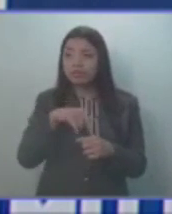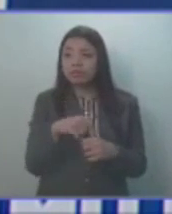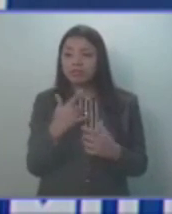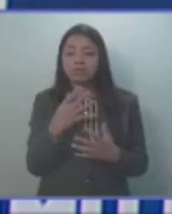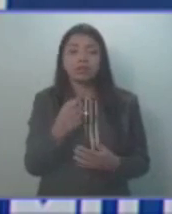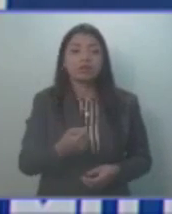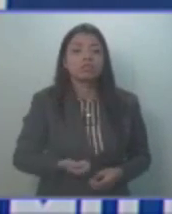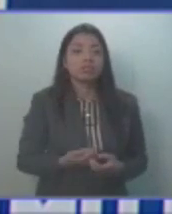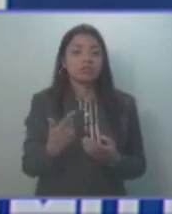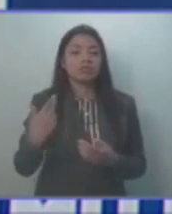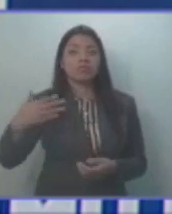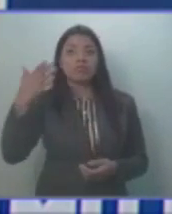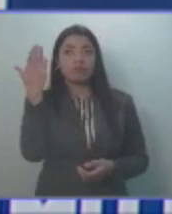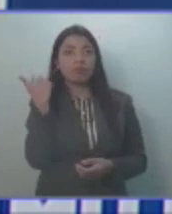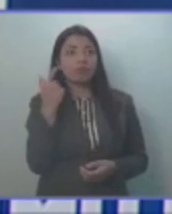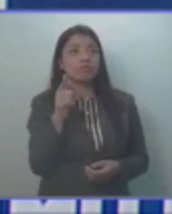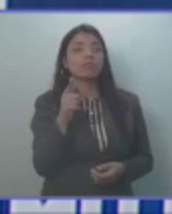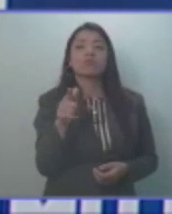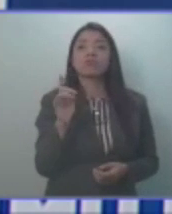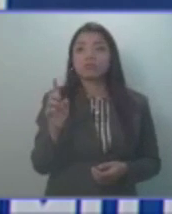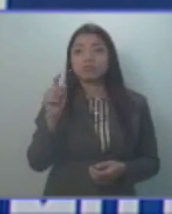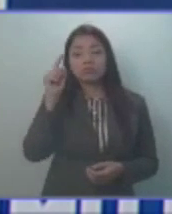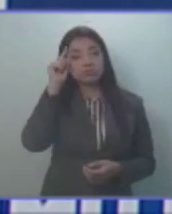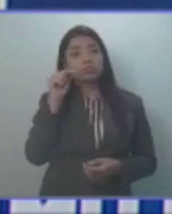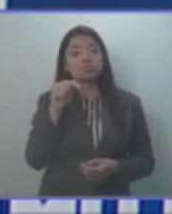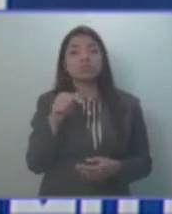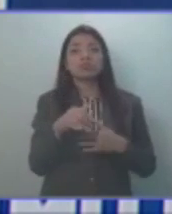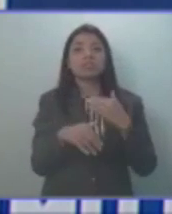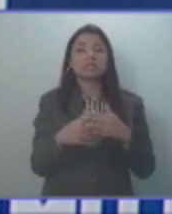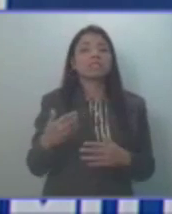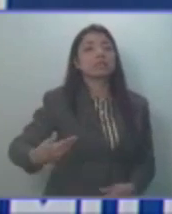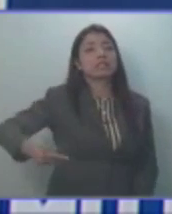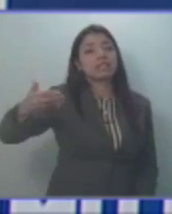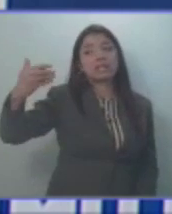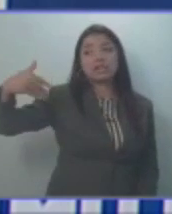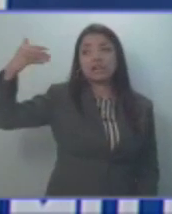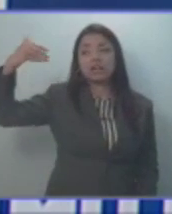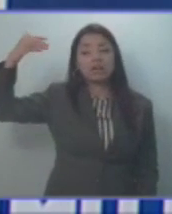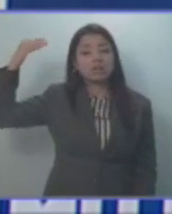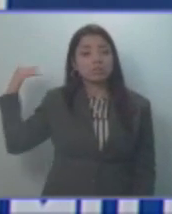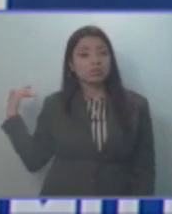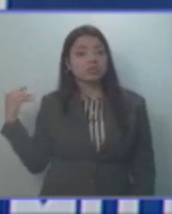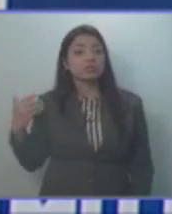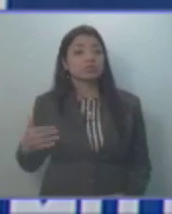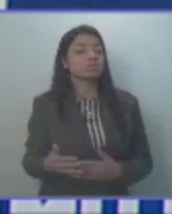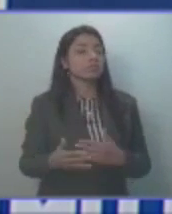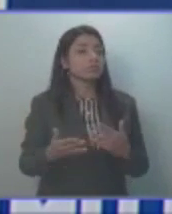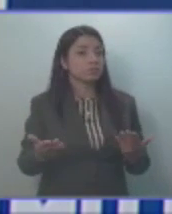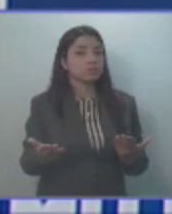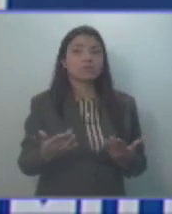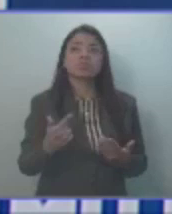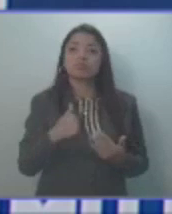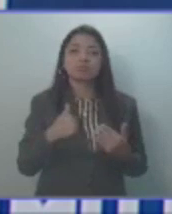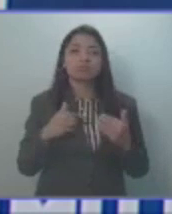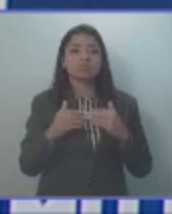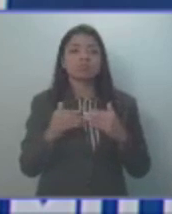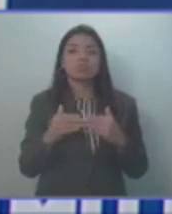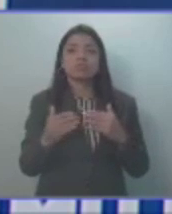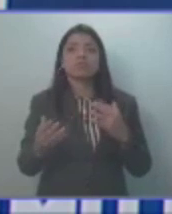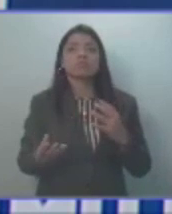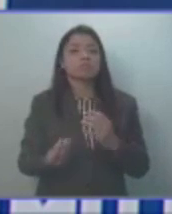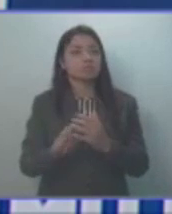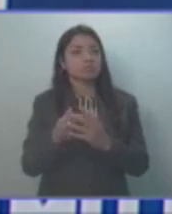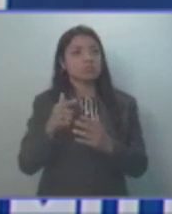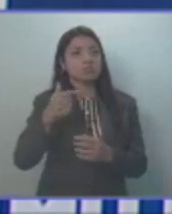manifestado anteriormente que estas son iniciativas que vienen de años y a la cual también me sumé en el